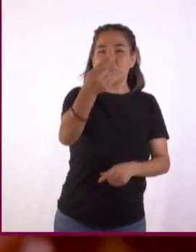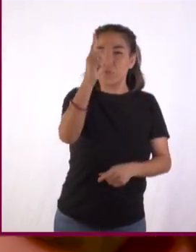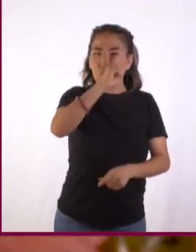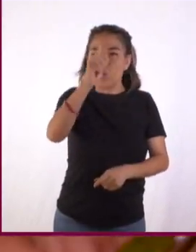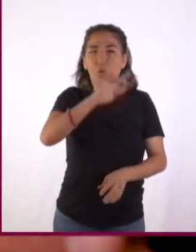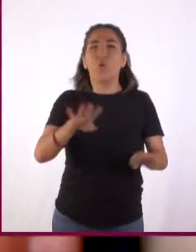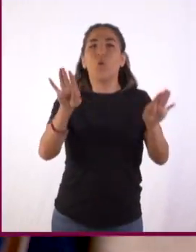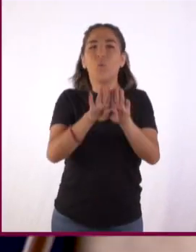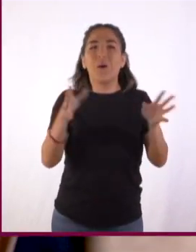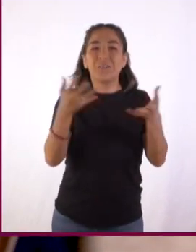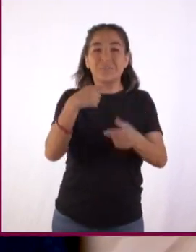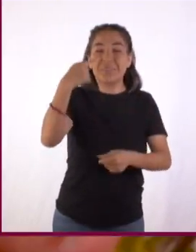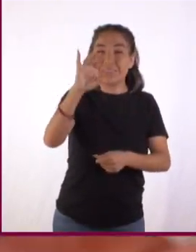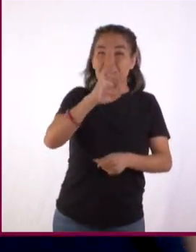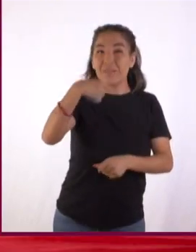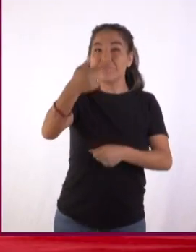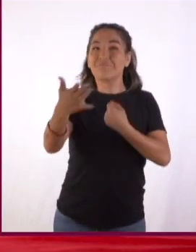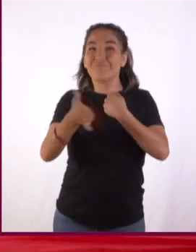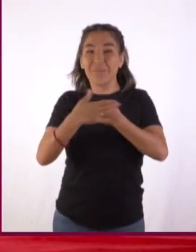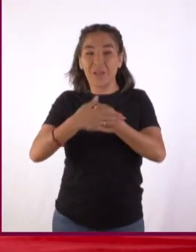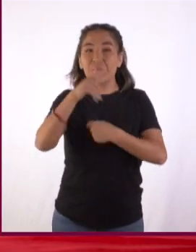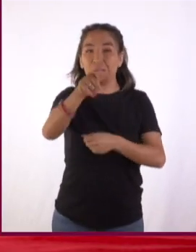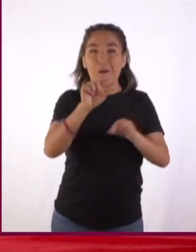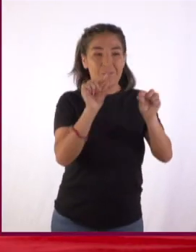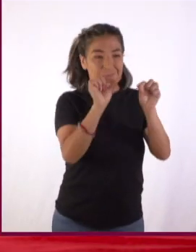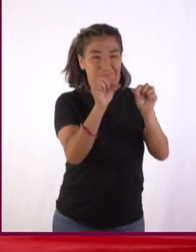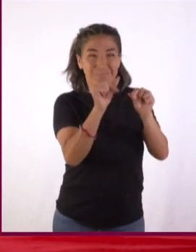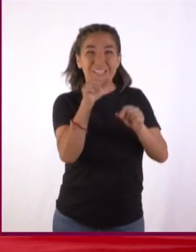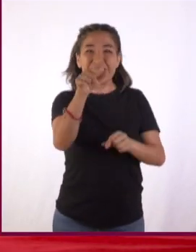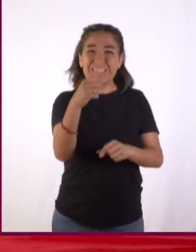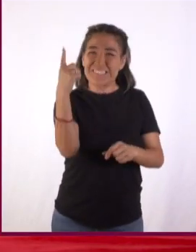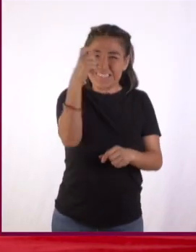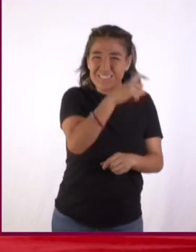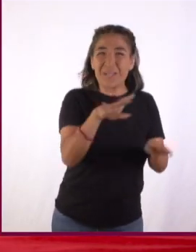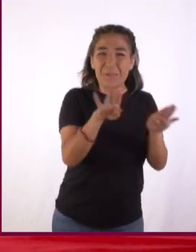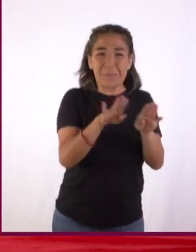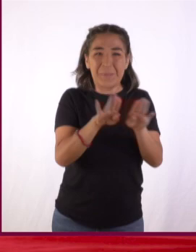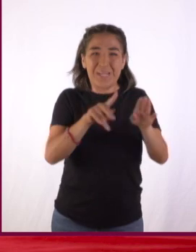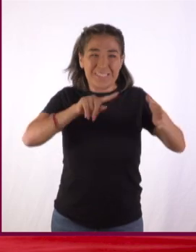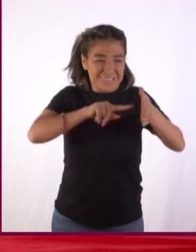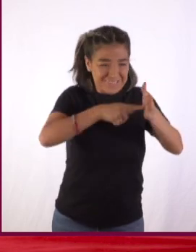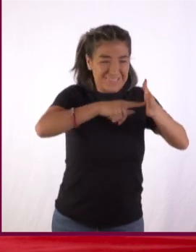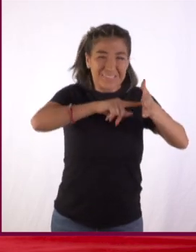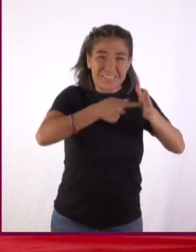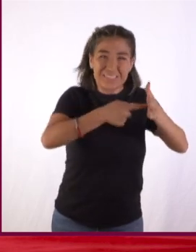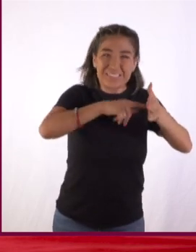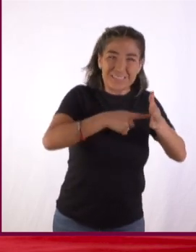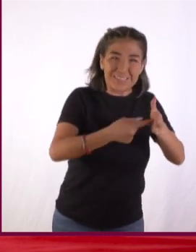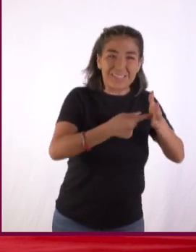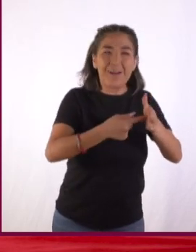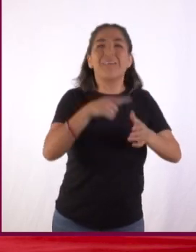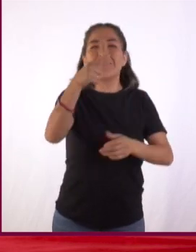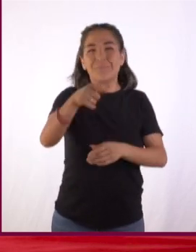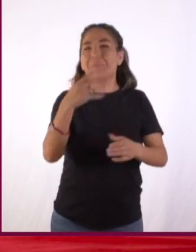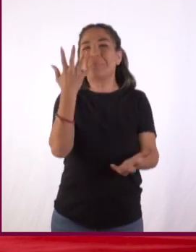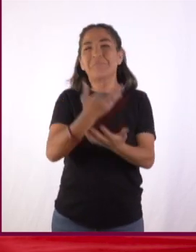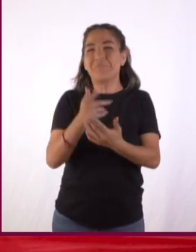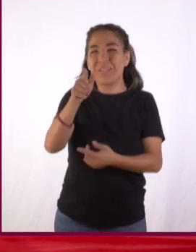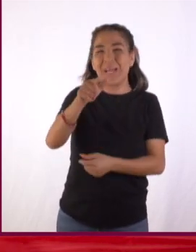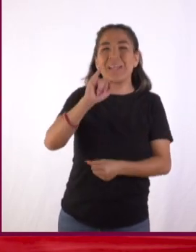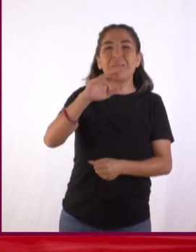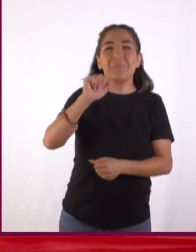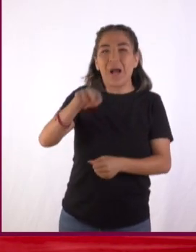hemos dado un consejo de cómo hacer para que la próxima vez que coloquen un tornillo y les cueste trabajo encajarlo con el desarmador,